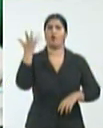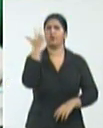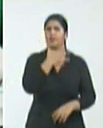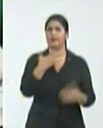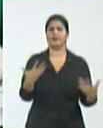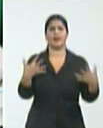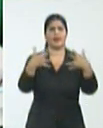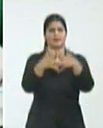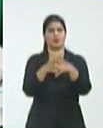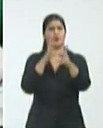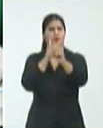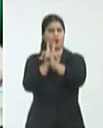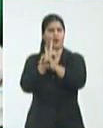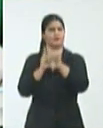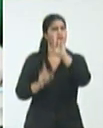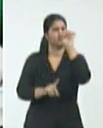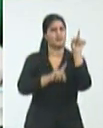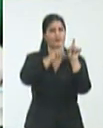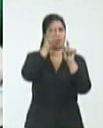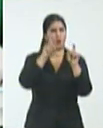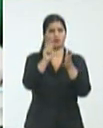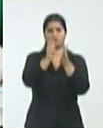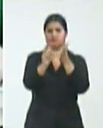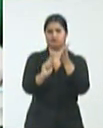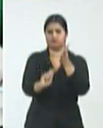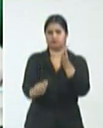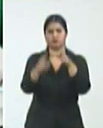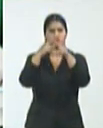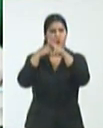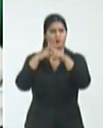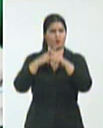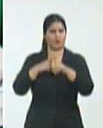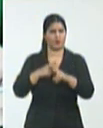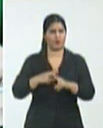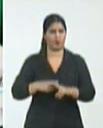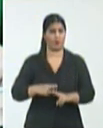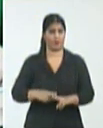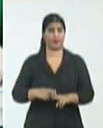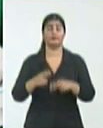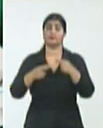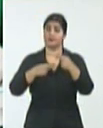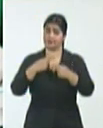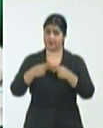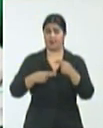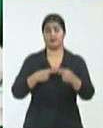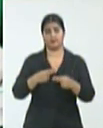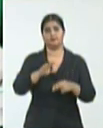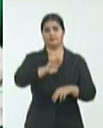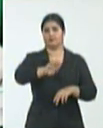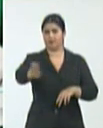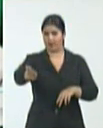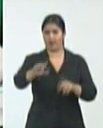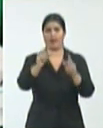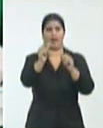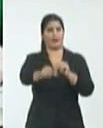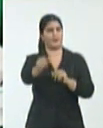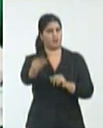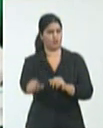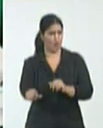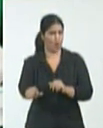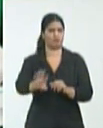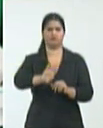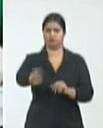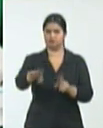domicilios, una gran parte, y se evalúan por su evolución y la